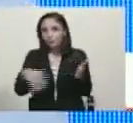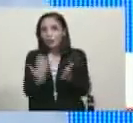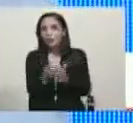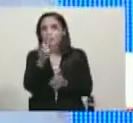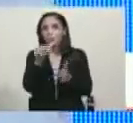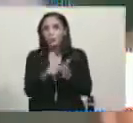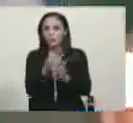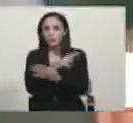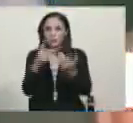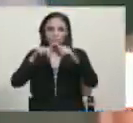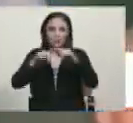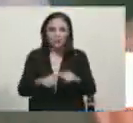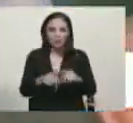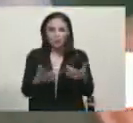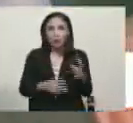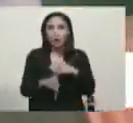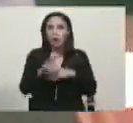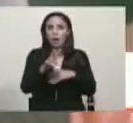¿Cuántos?